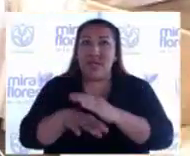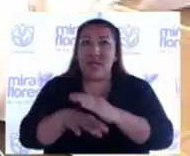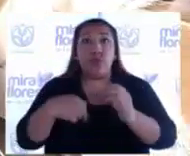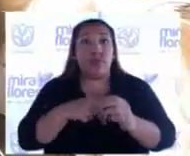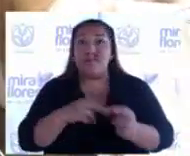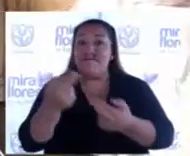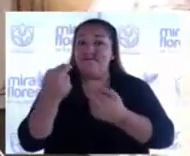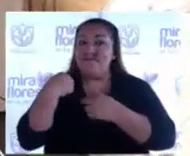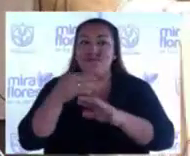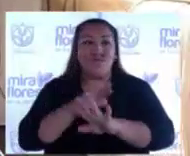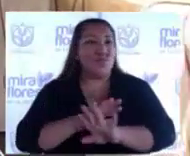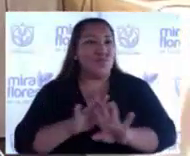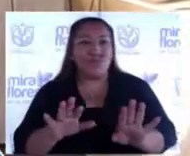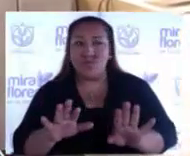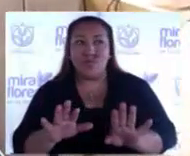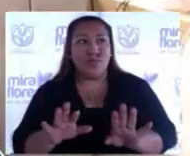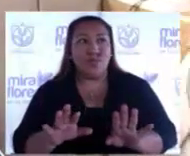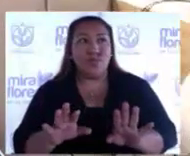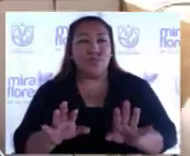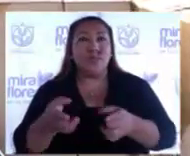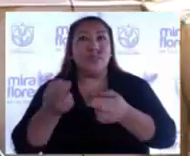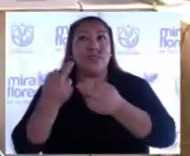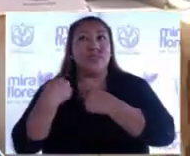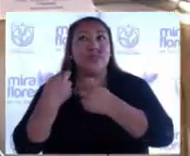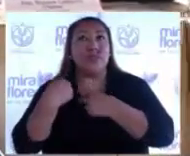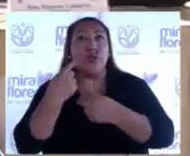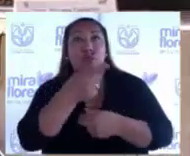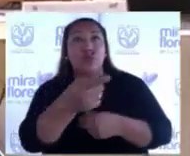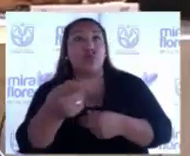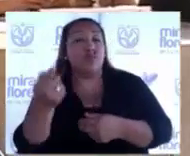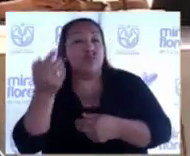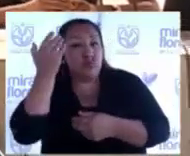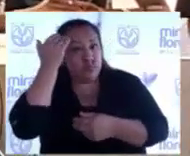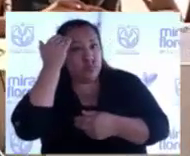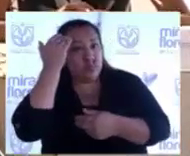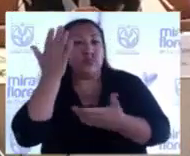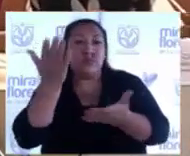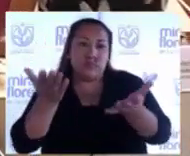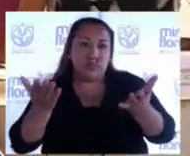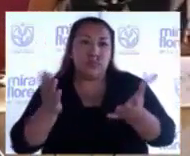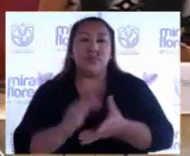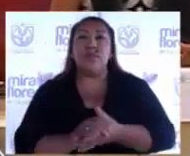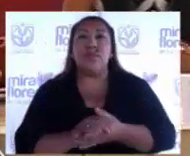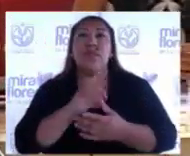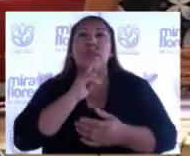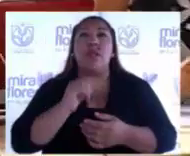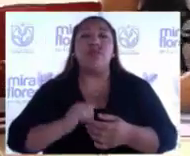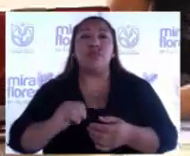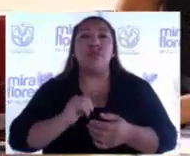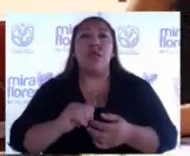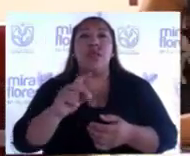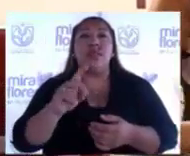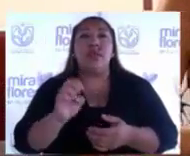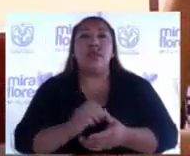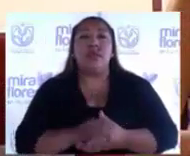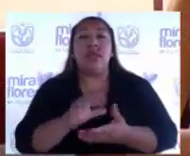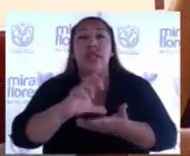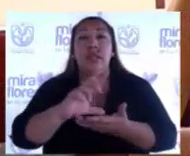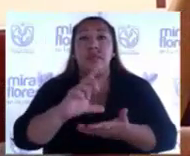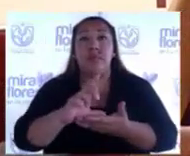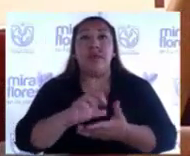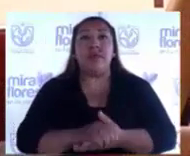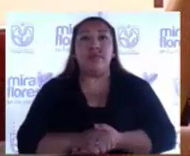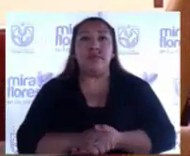nuestras responsabilidades, está en el ámbito de la responsabilidad, usted mismo lo acaba de reconocer, de la Municipalidad Metropolitana de